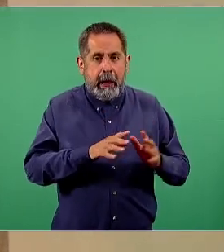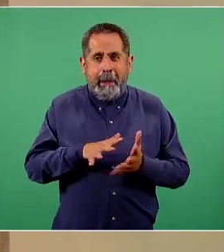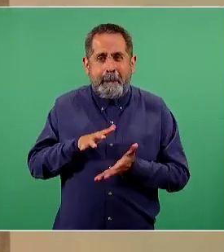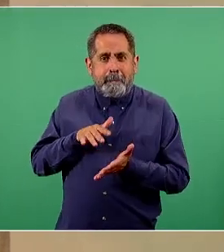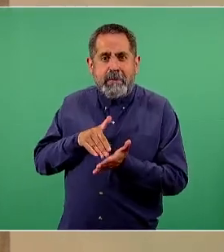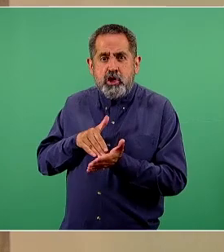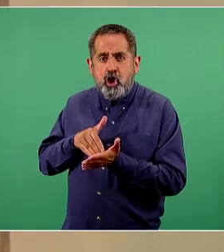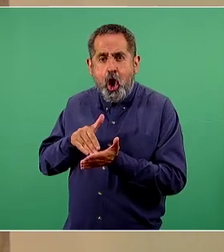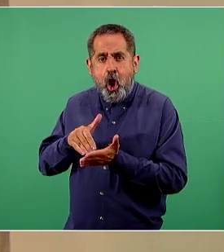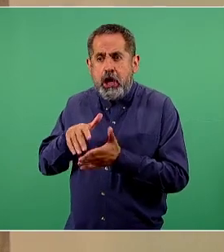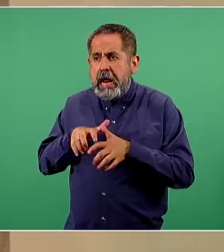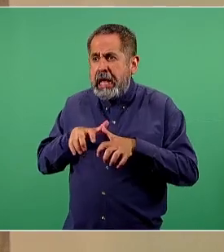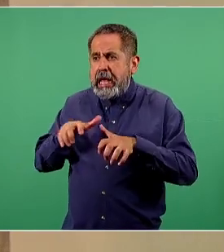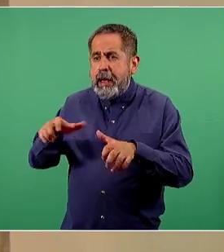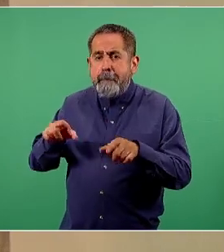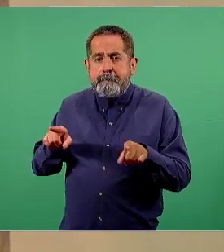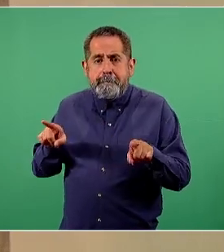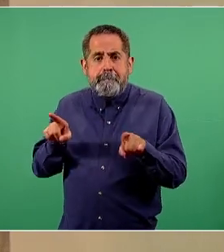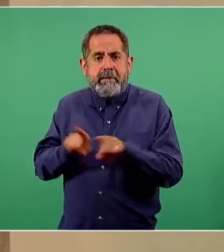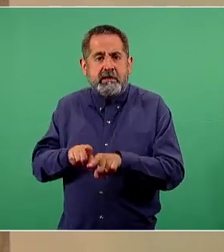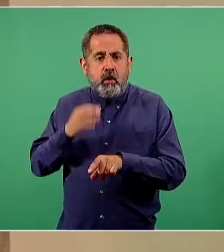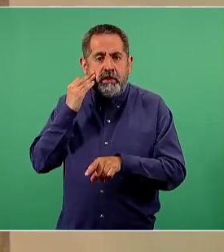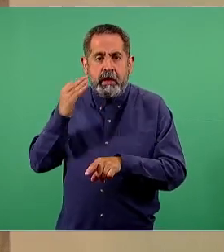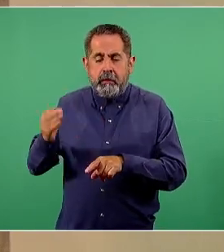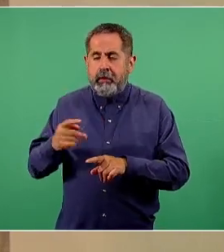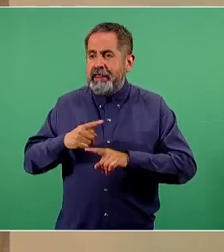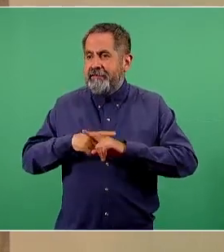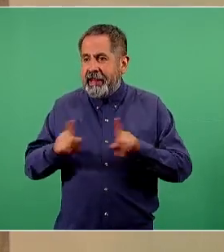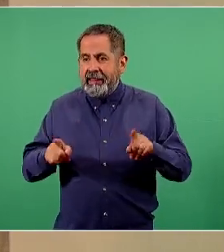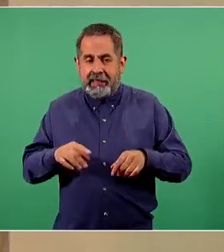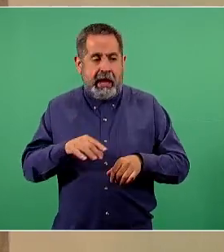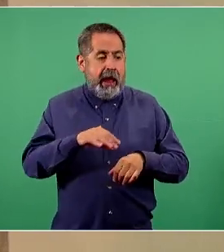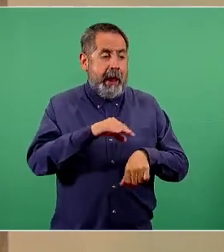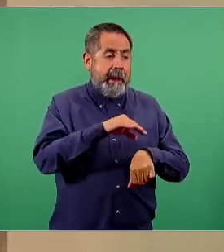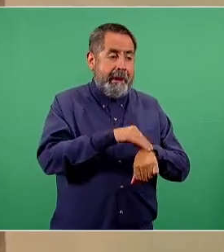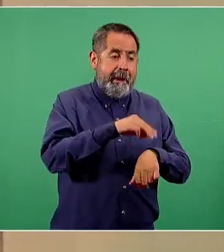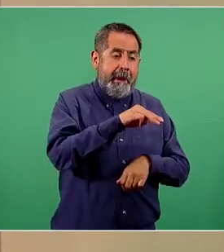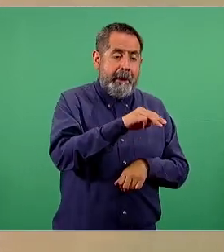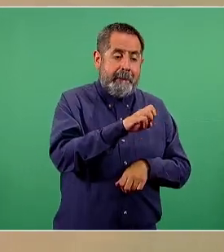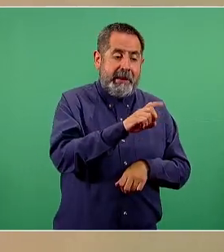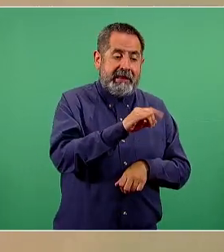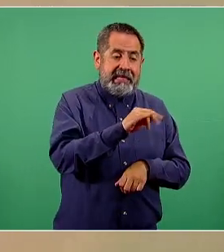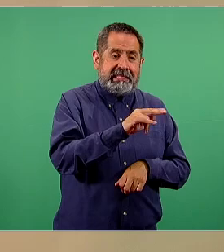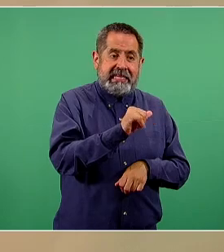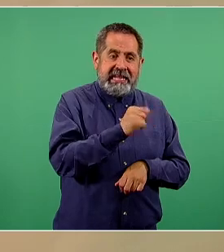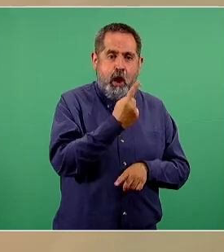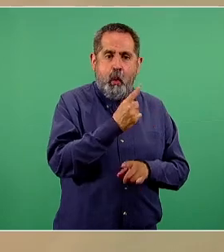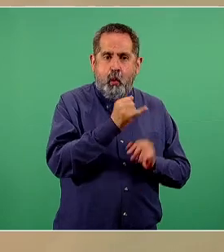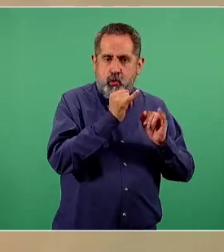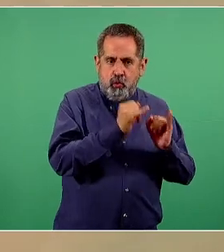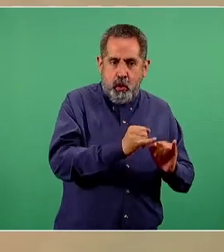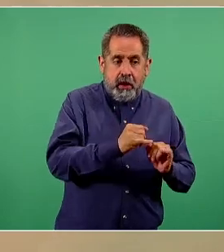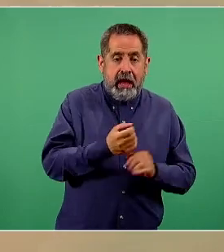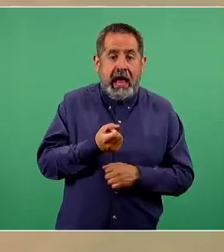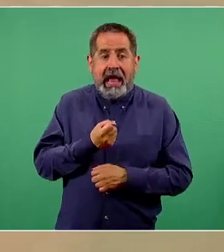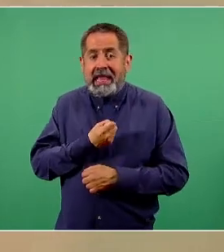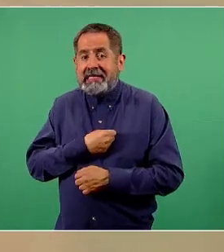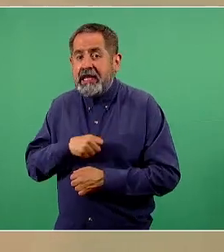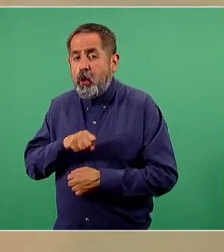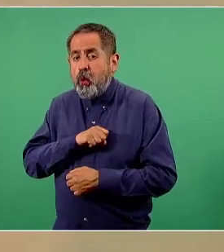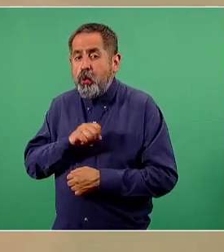a la vez. Son muy diferentes la medicina y la salud pública. Por supuesto, son parte de un mismo